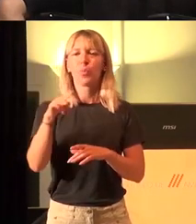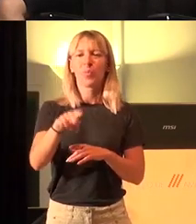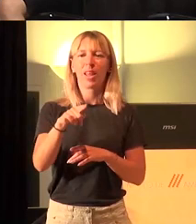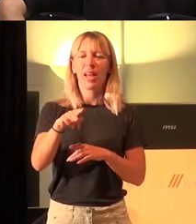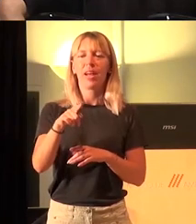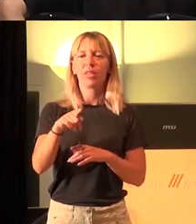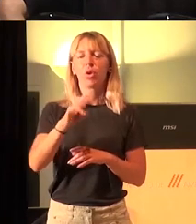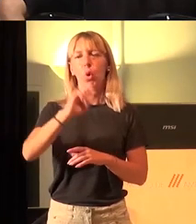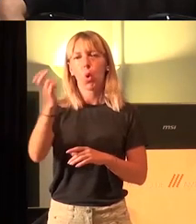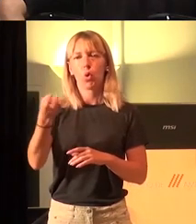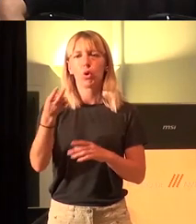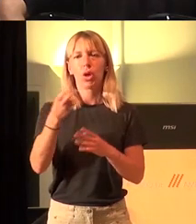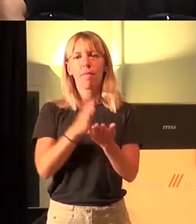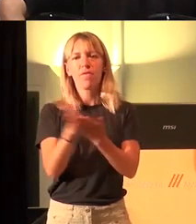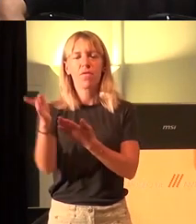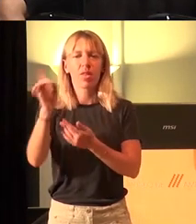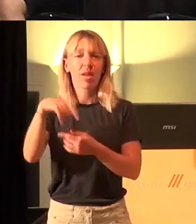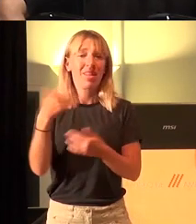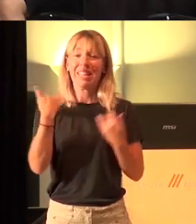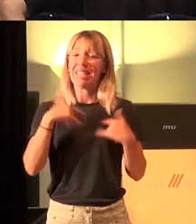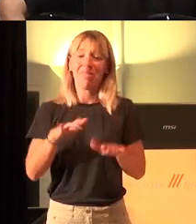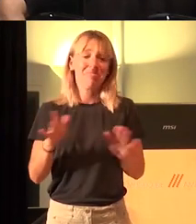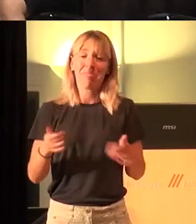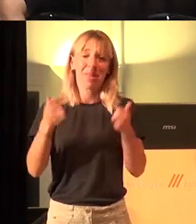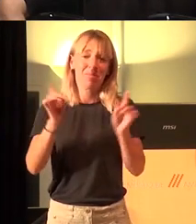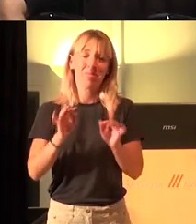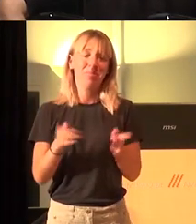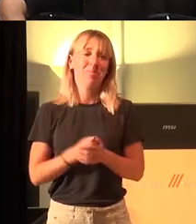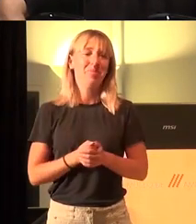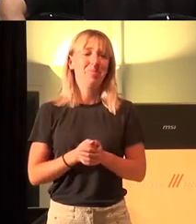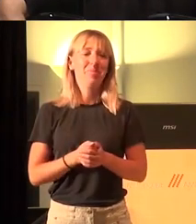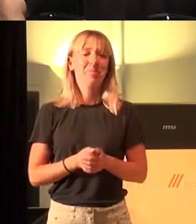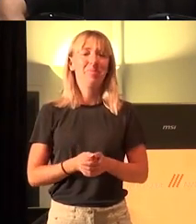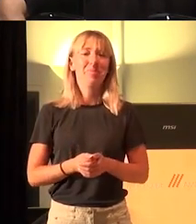sea otra vía y ya está, que no hay que pedir tanto.